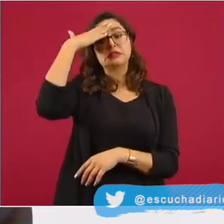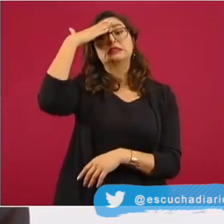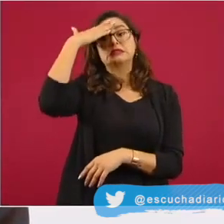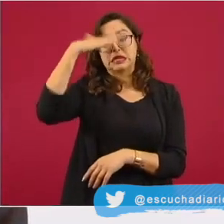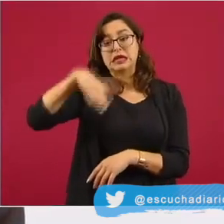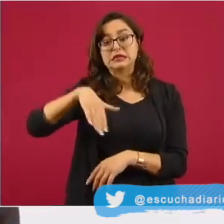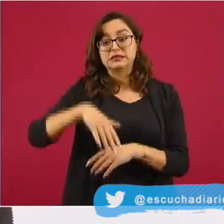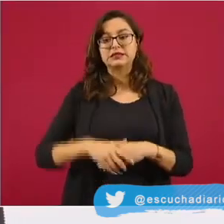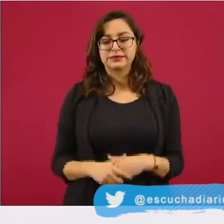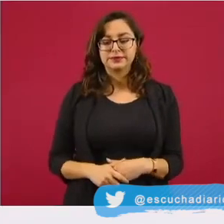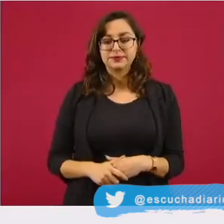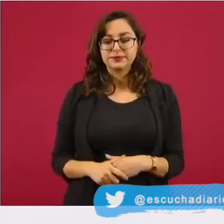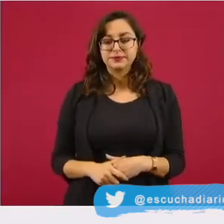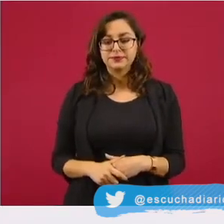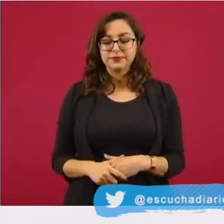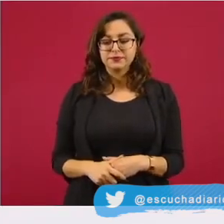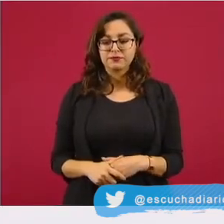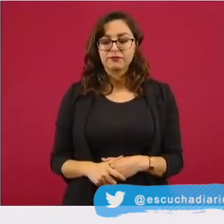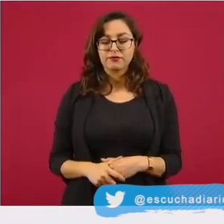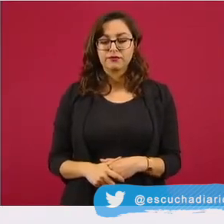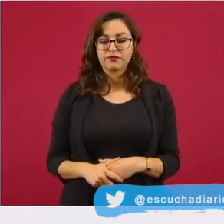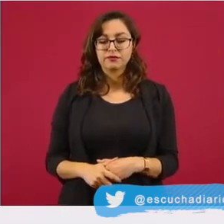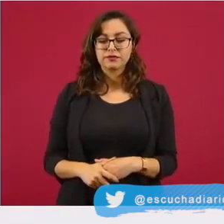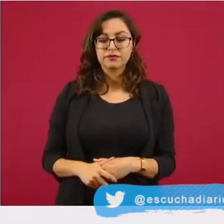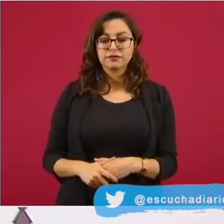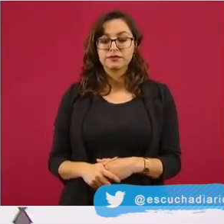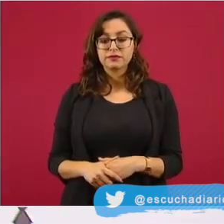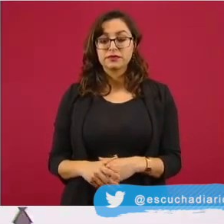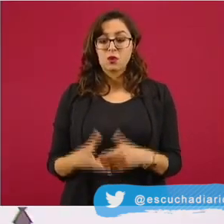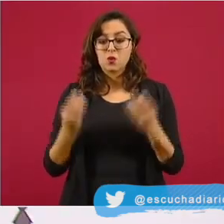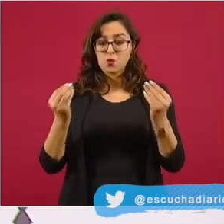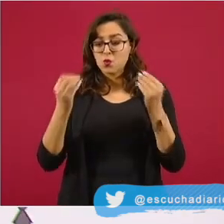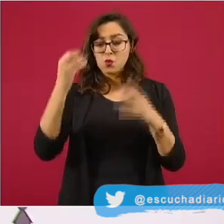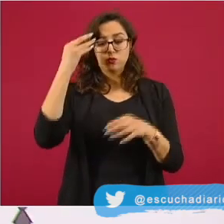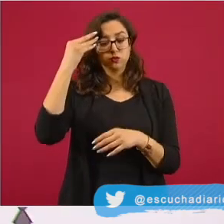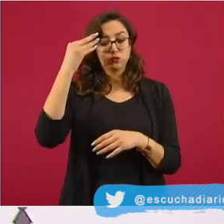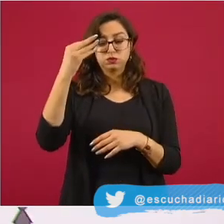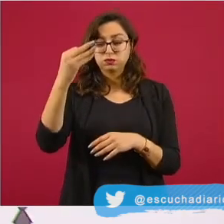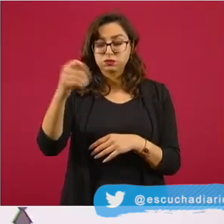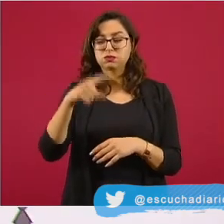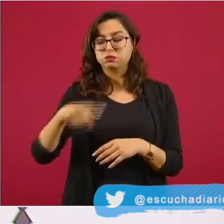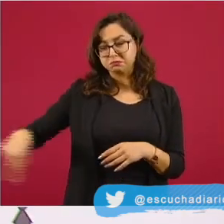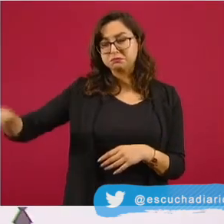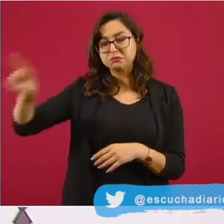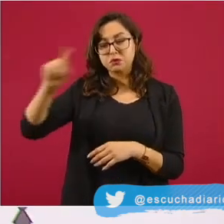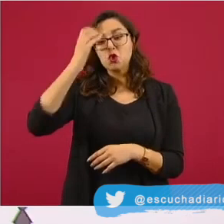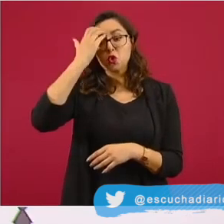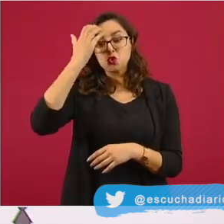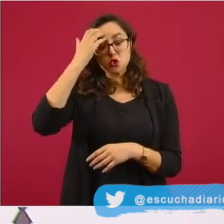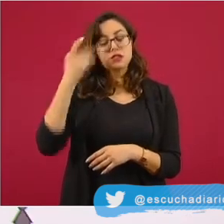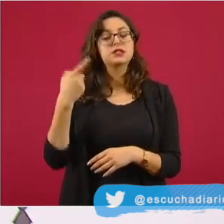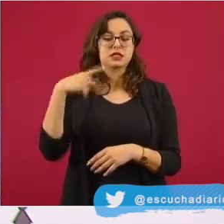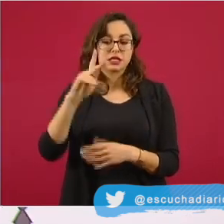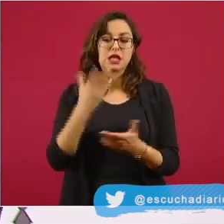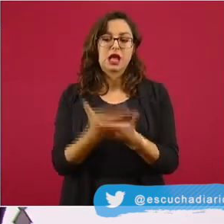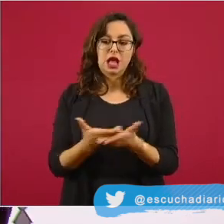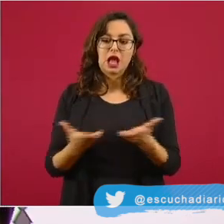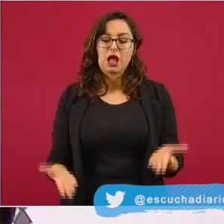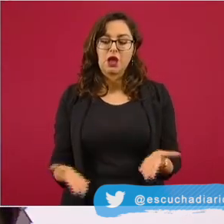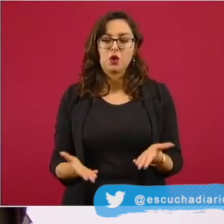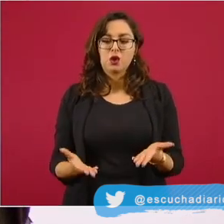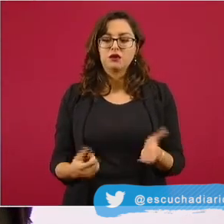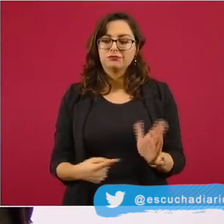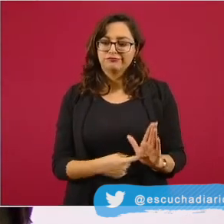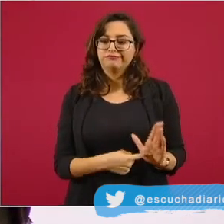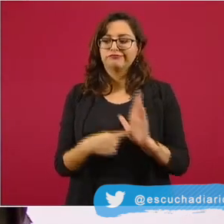desde hace mucho tiempo, pero es ahora que se comprende